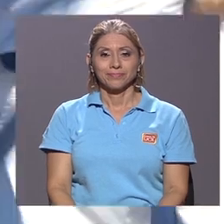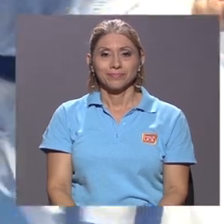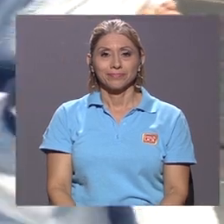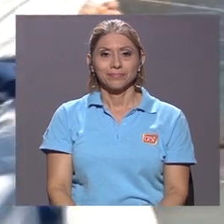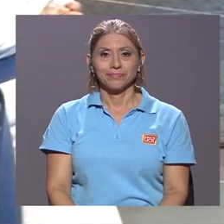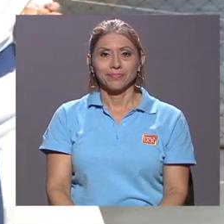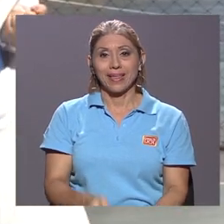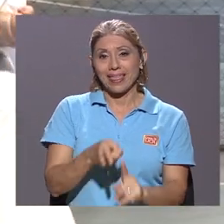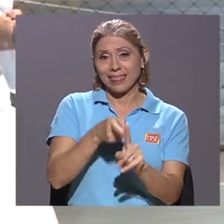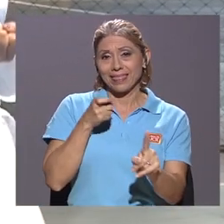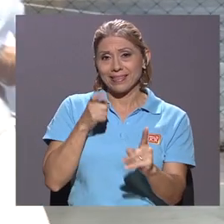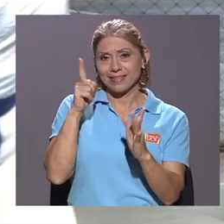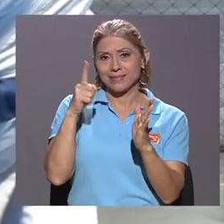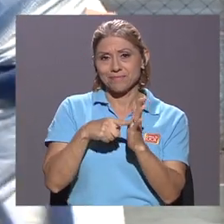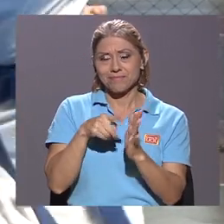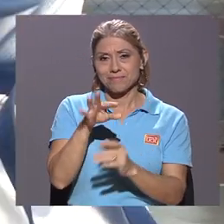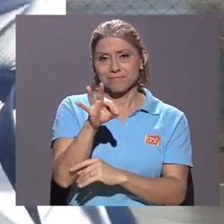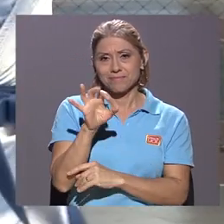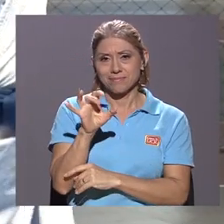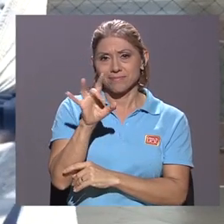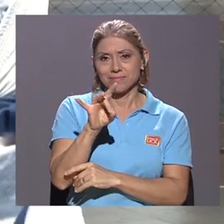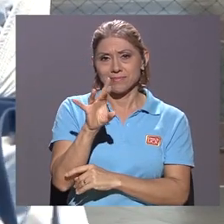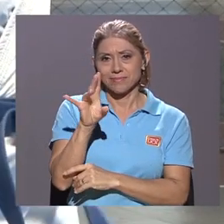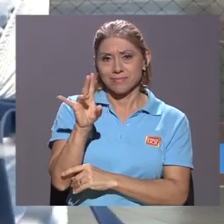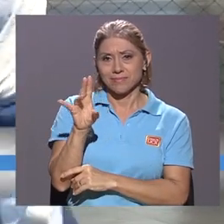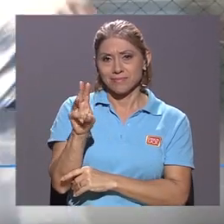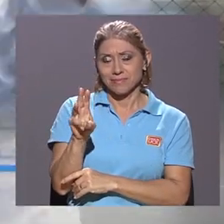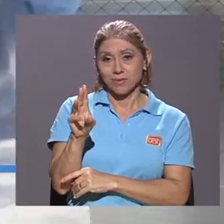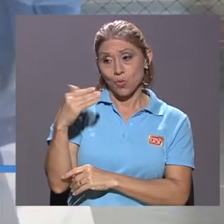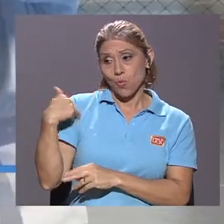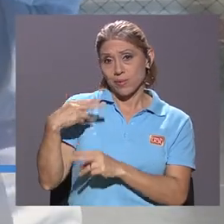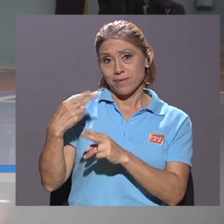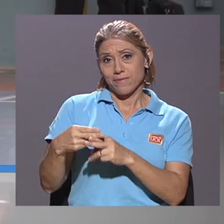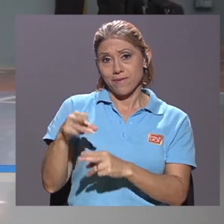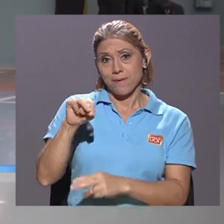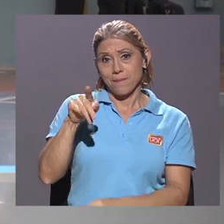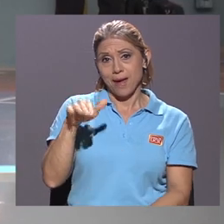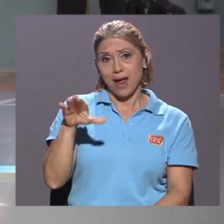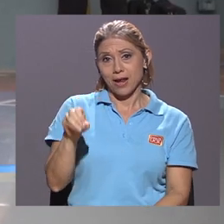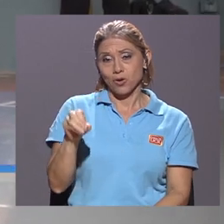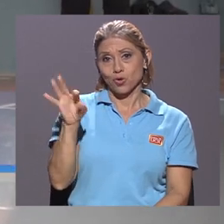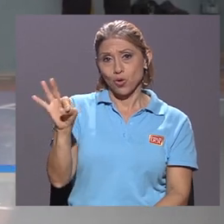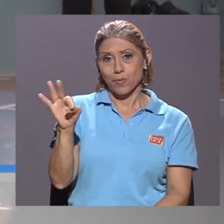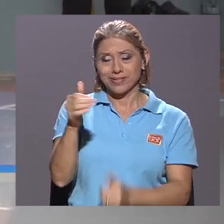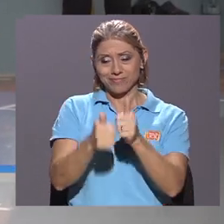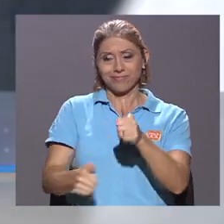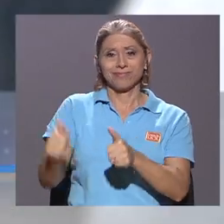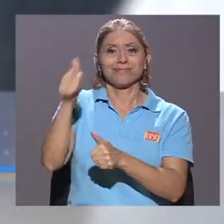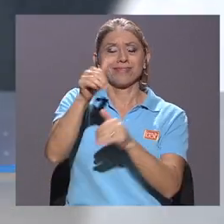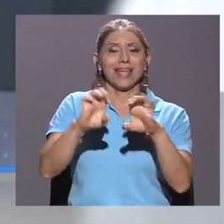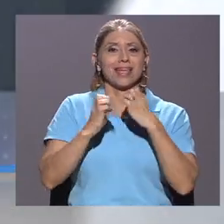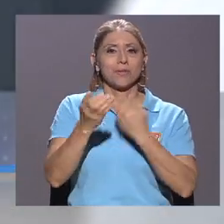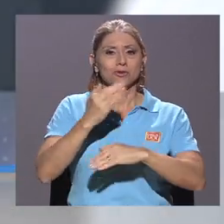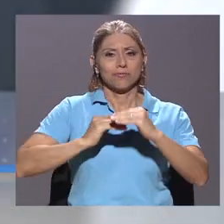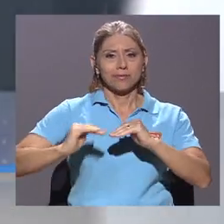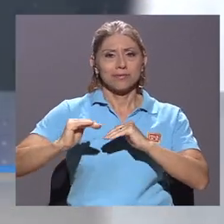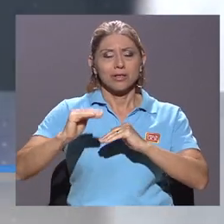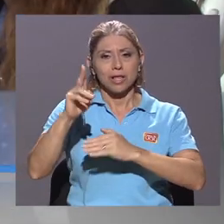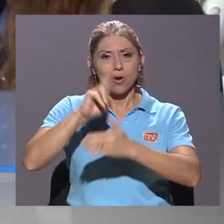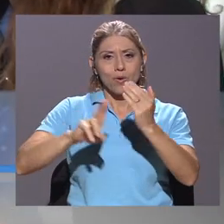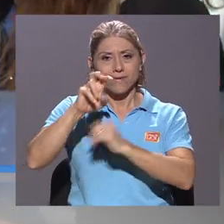desde 1986 mariotto más se encuentra a la cabeza de los equipos de karate de la universidad de costa rica